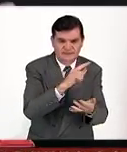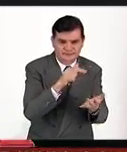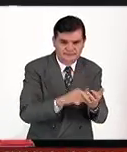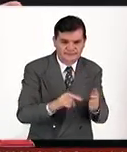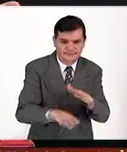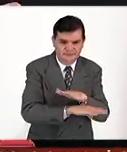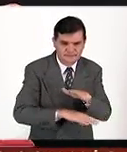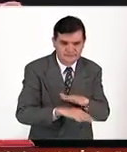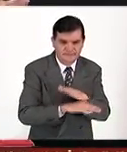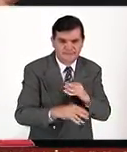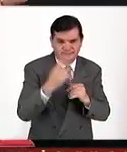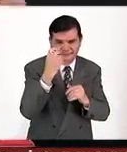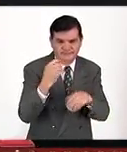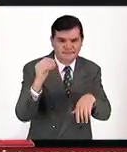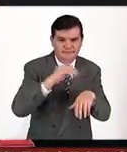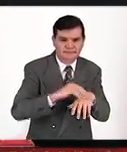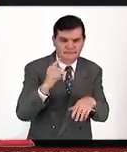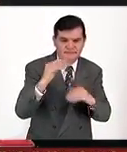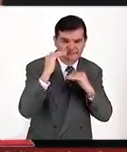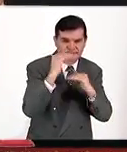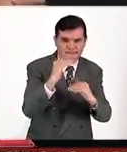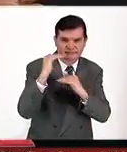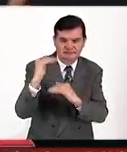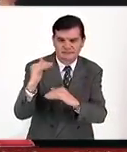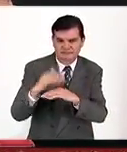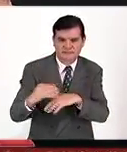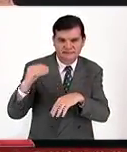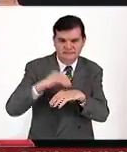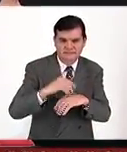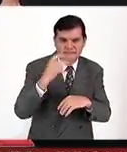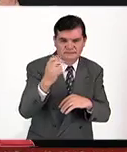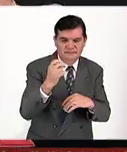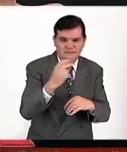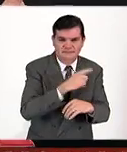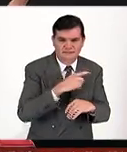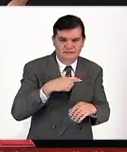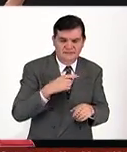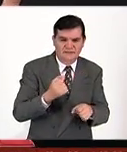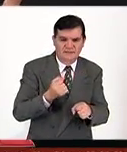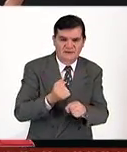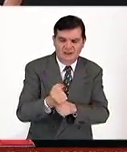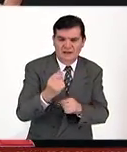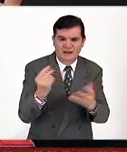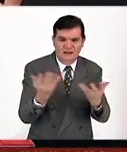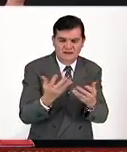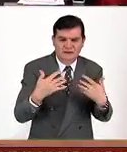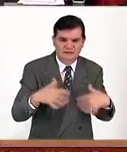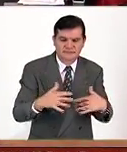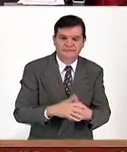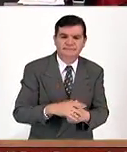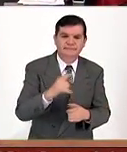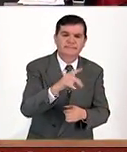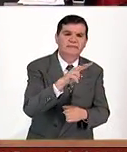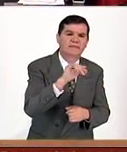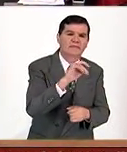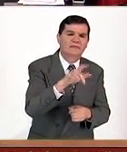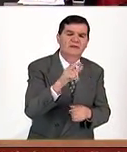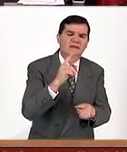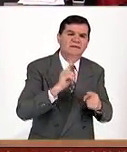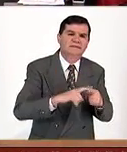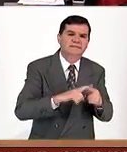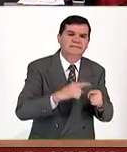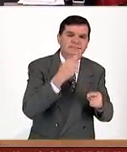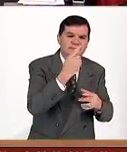espacios básicos para poner límites, pero al establecer los límites no tenemos que lastimar. Así es. Claro. Vidal, hay quienes